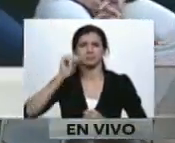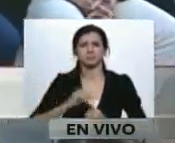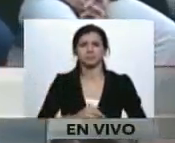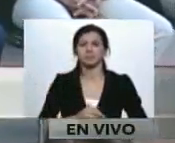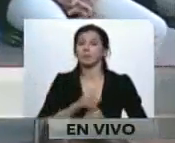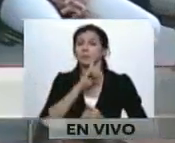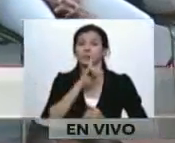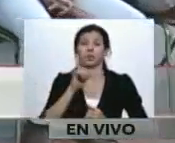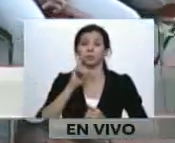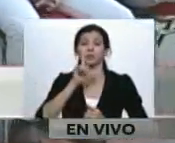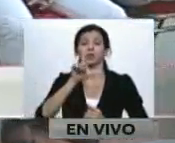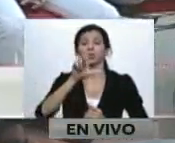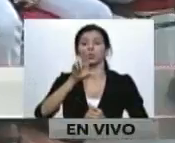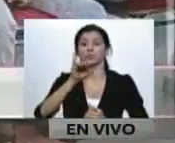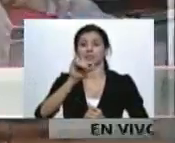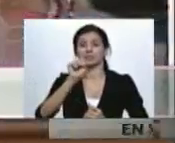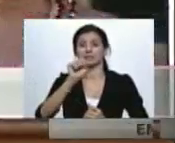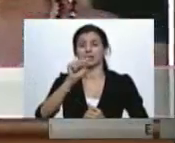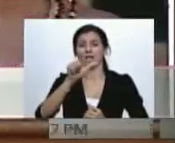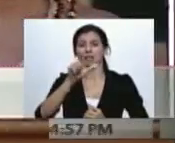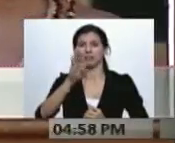Mi nombre es Luis Alberto Lambós.